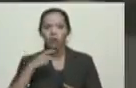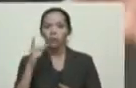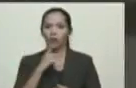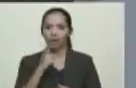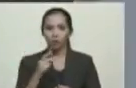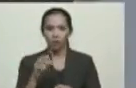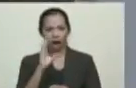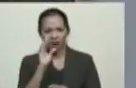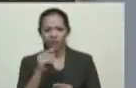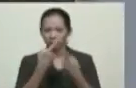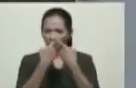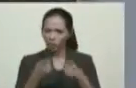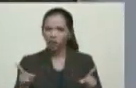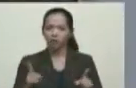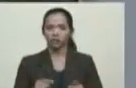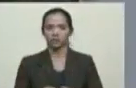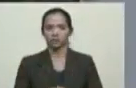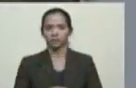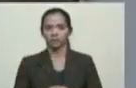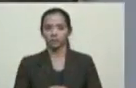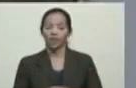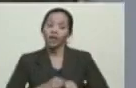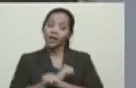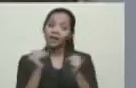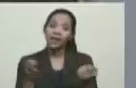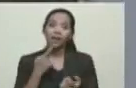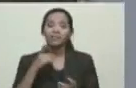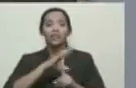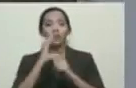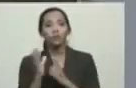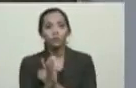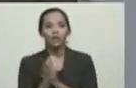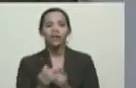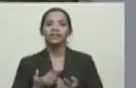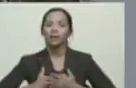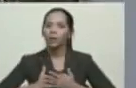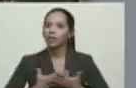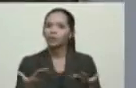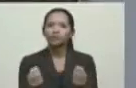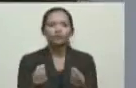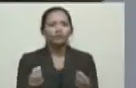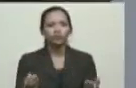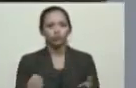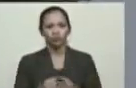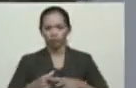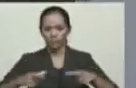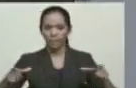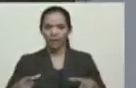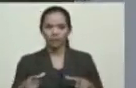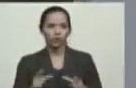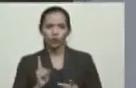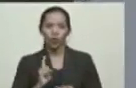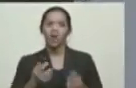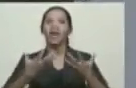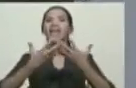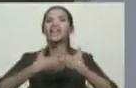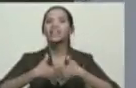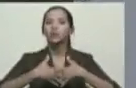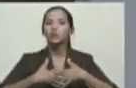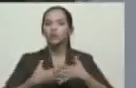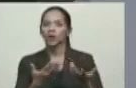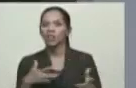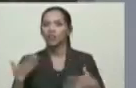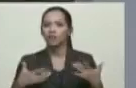diferenciación. Claro. Yo creo que decirle cultura le estamos dando demasiado campo. Digamos que es la industria del entretenimiento, pero eso de cultura no